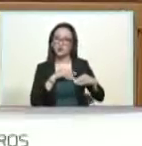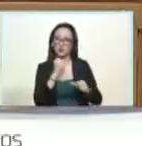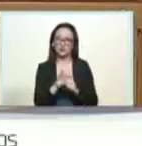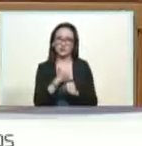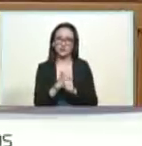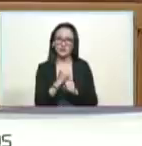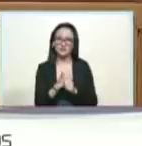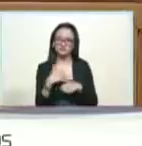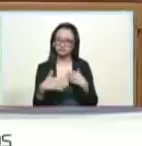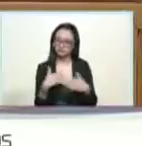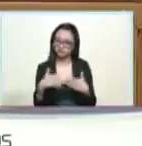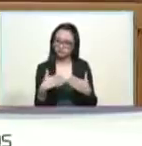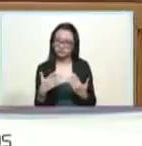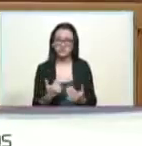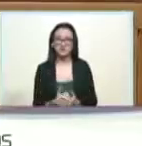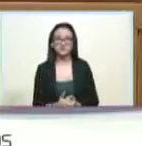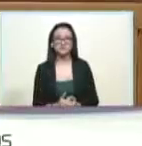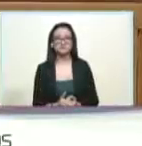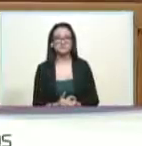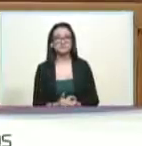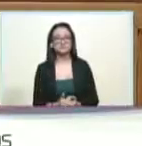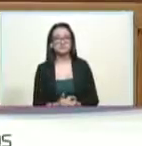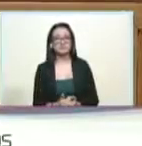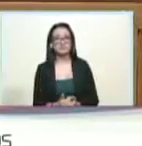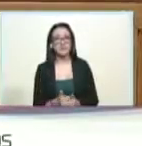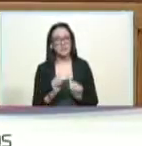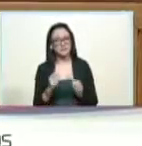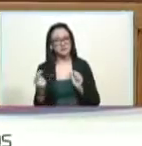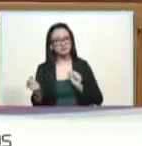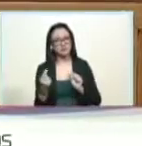En ese momento se abrió un debate,